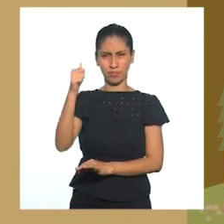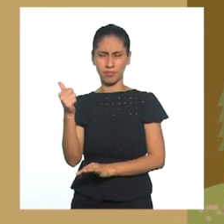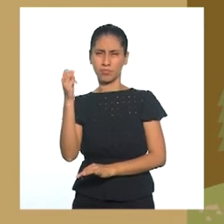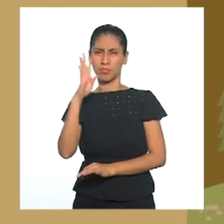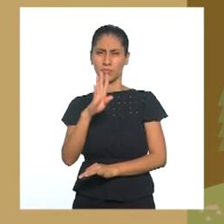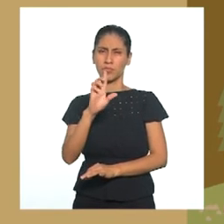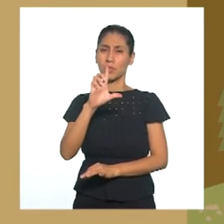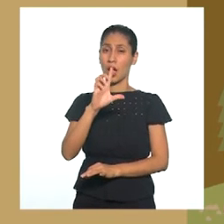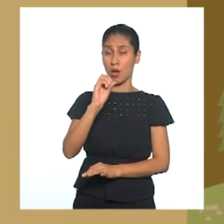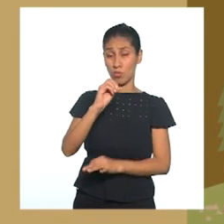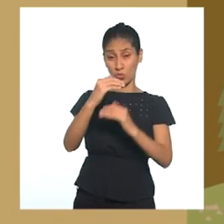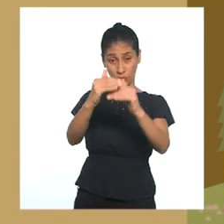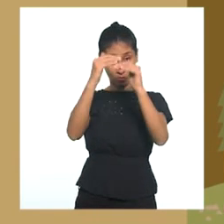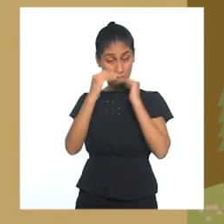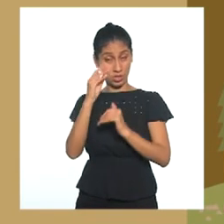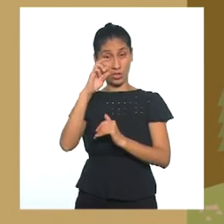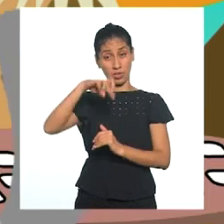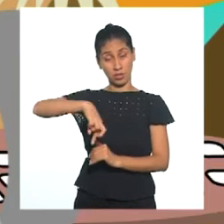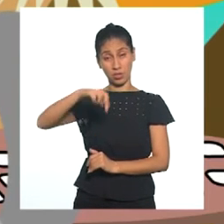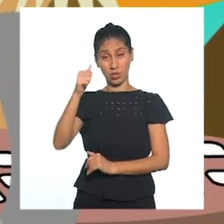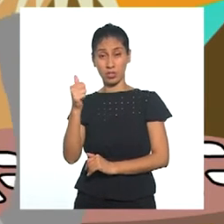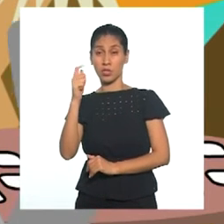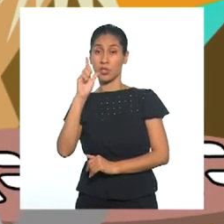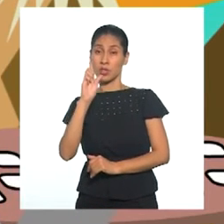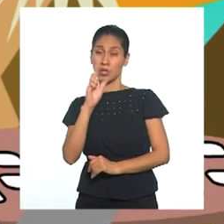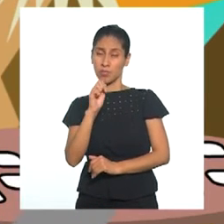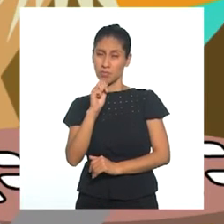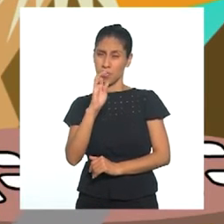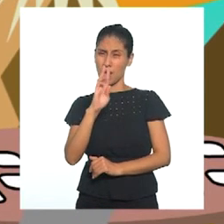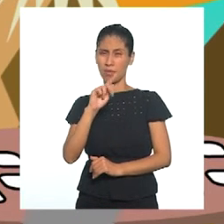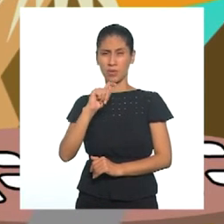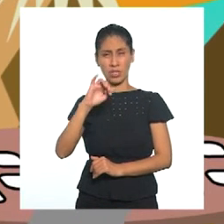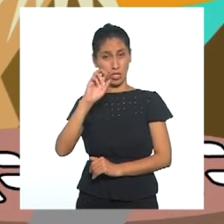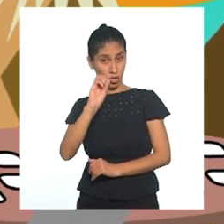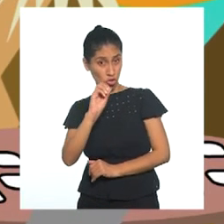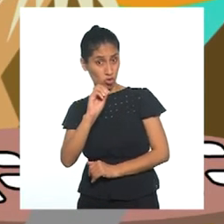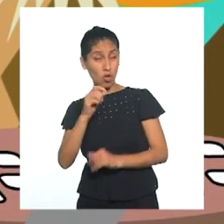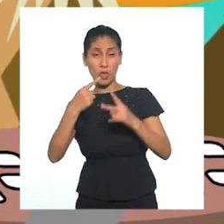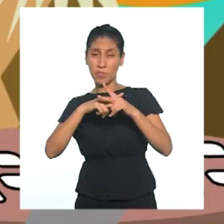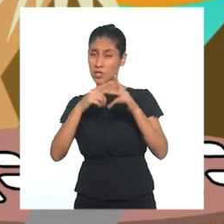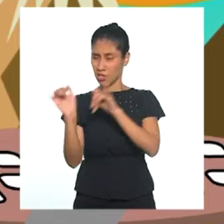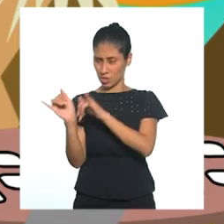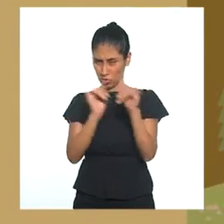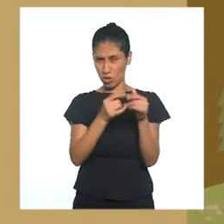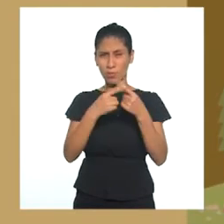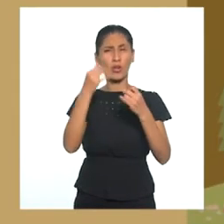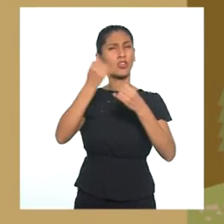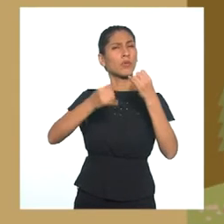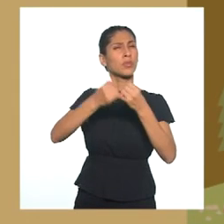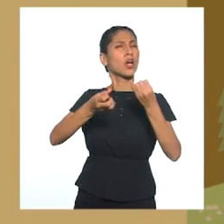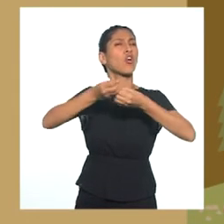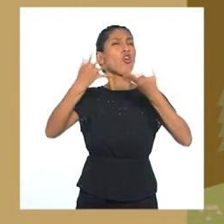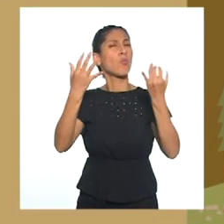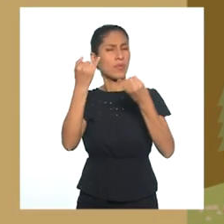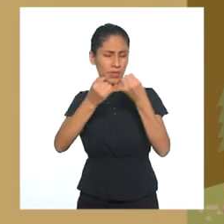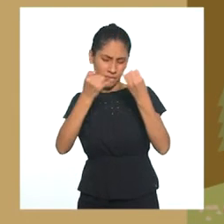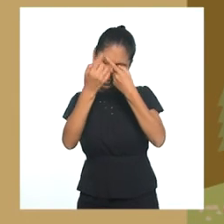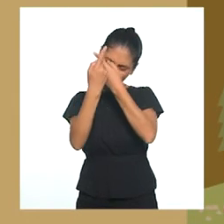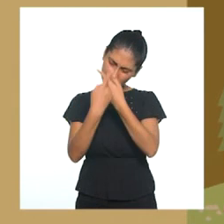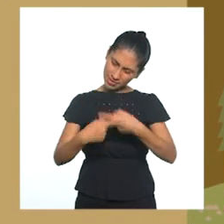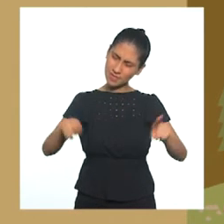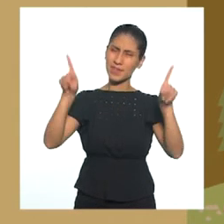y Pablito empiezan igual. ¿Cómo termina Pablo y Pablito? Terminan diferente.